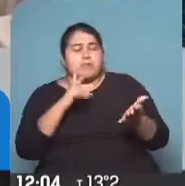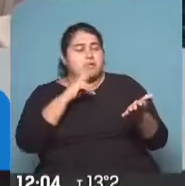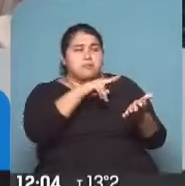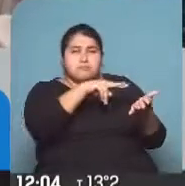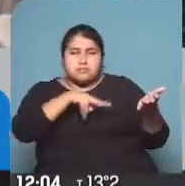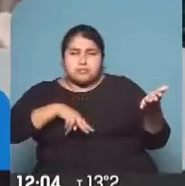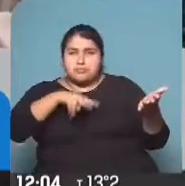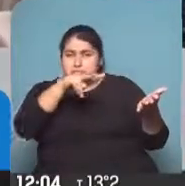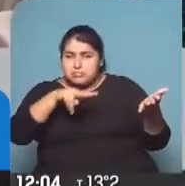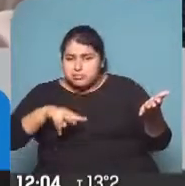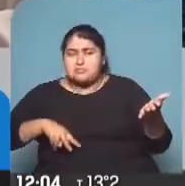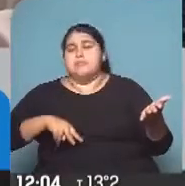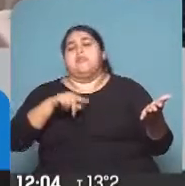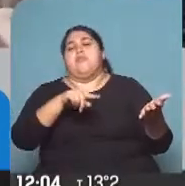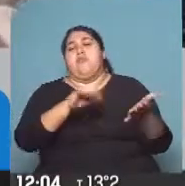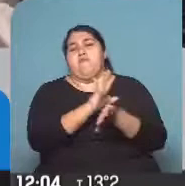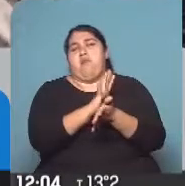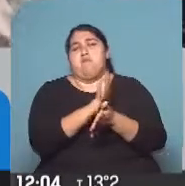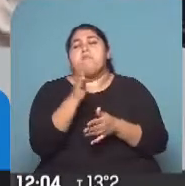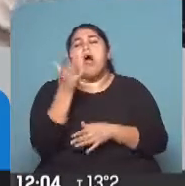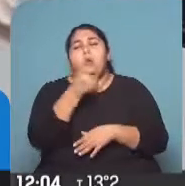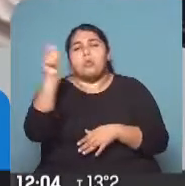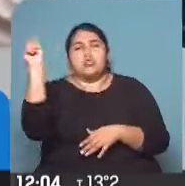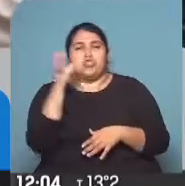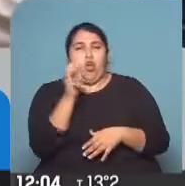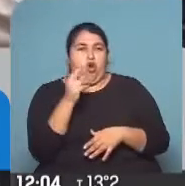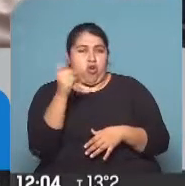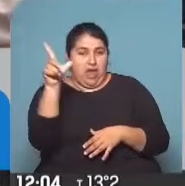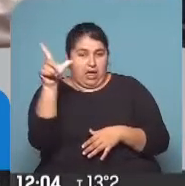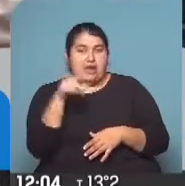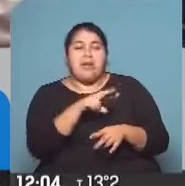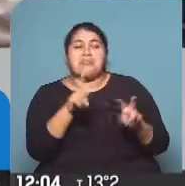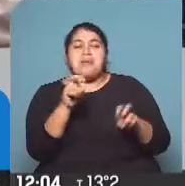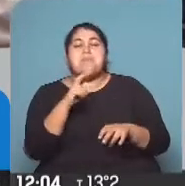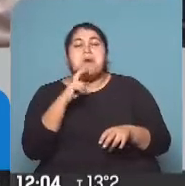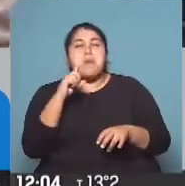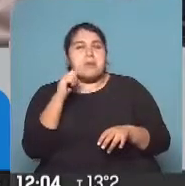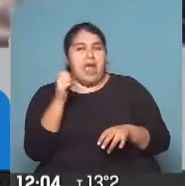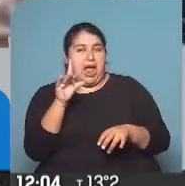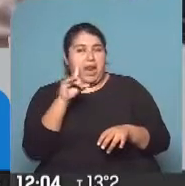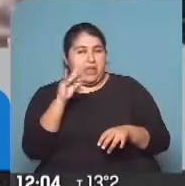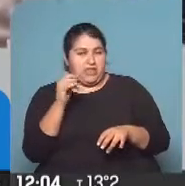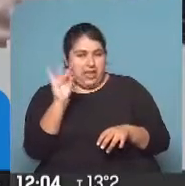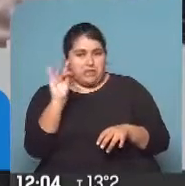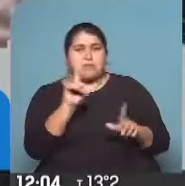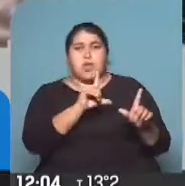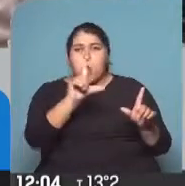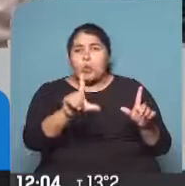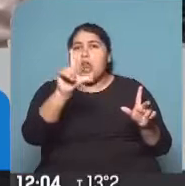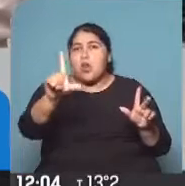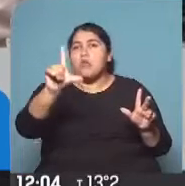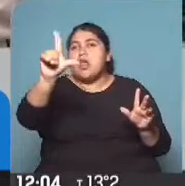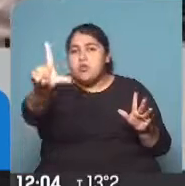elevación a juicio oral. En esta causa denominada vialidad, serán los próximos 3 lunes los que también se utilizarán